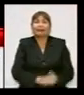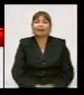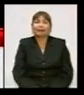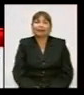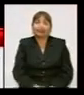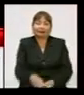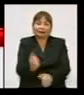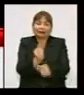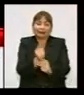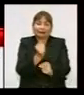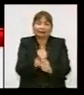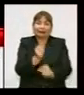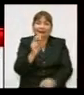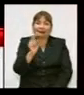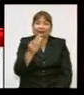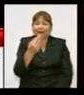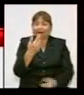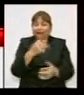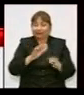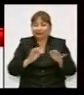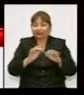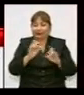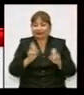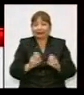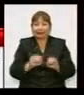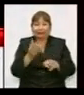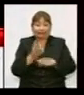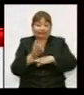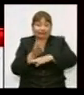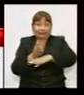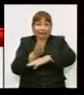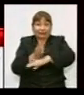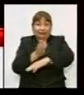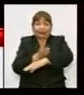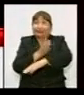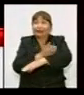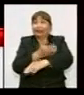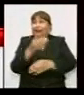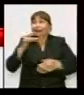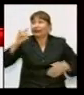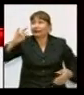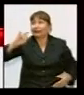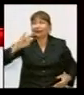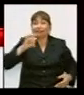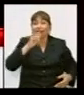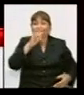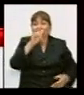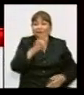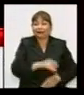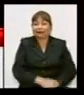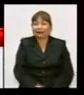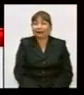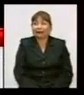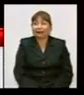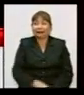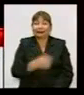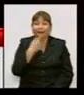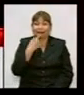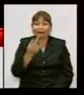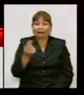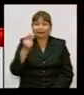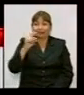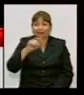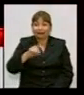de trabajar en el dominio de la información, de desarrollar esta capacidad en la Fuerza Aérea. Entonces, por eso es que yo he venido, porque